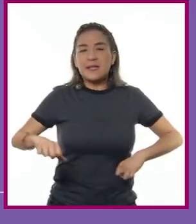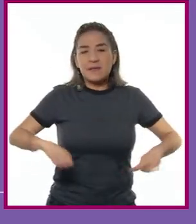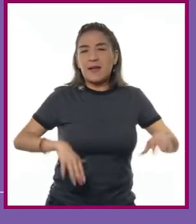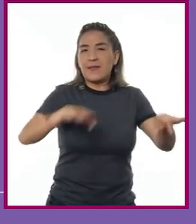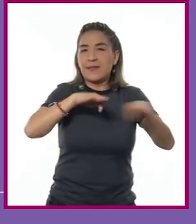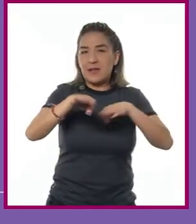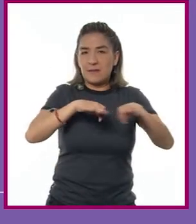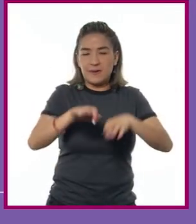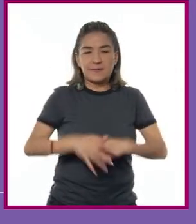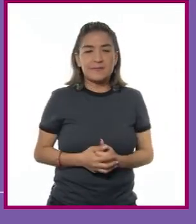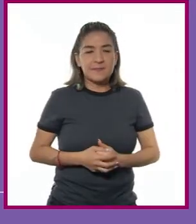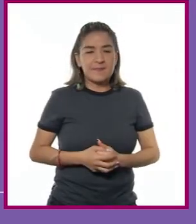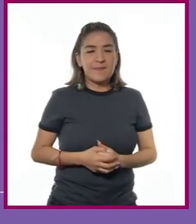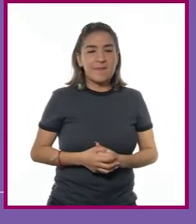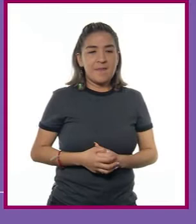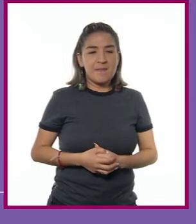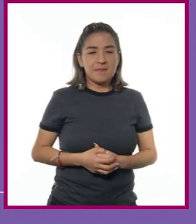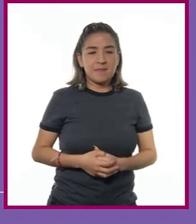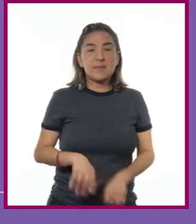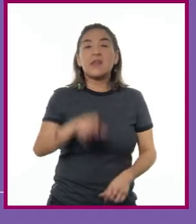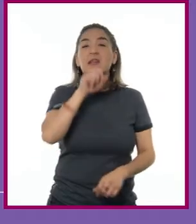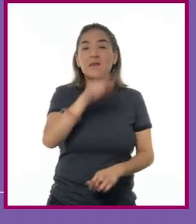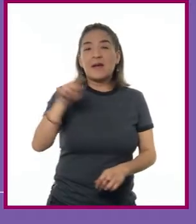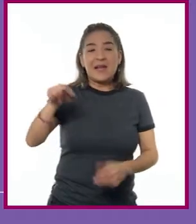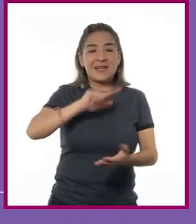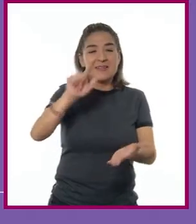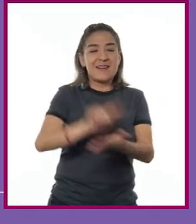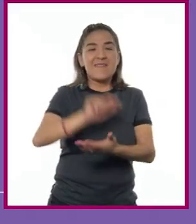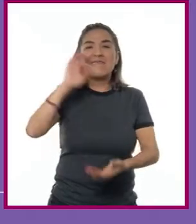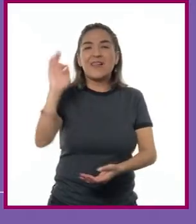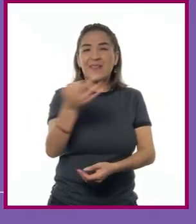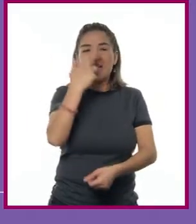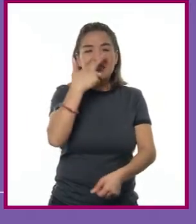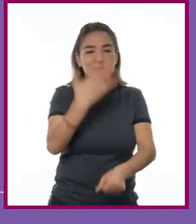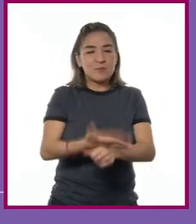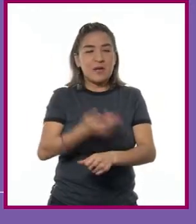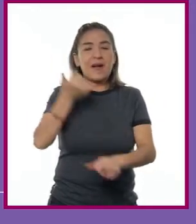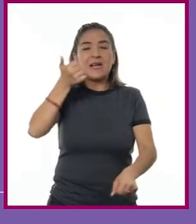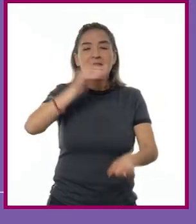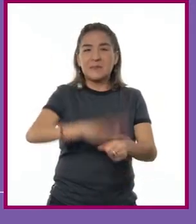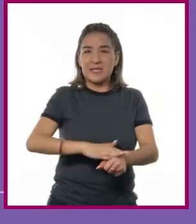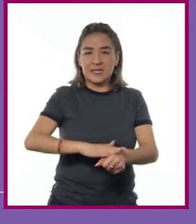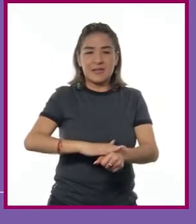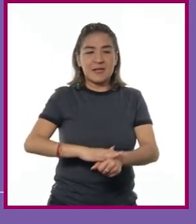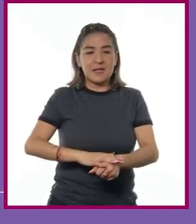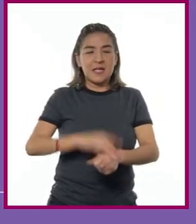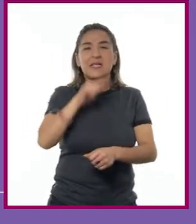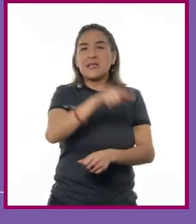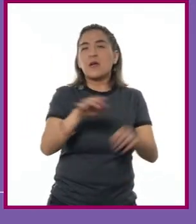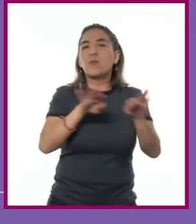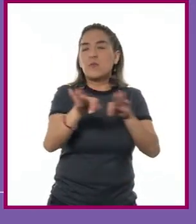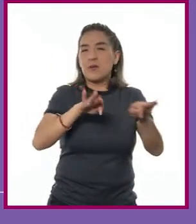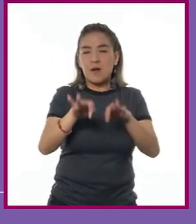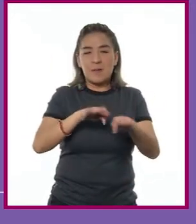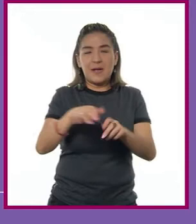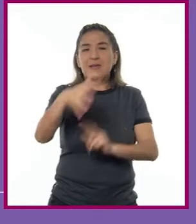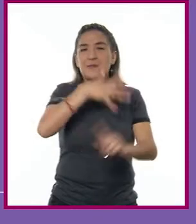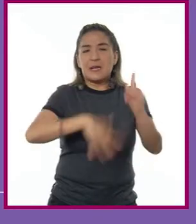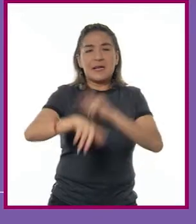empleo. Por su parte, la Ley Federal de Responsabilidades Administrativas de los Servidores